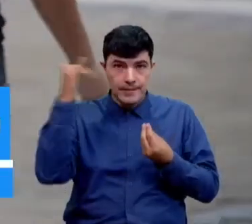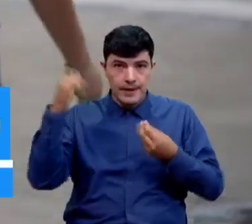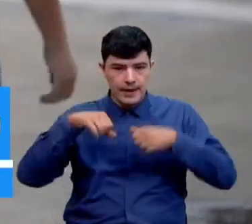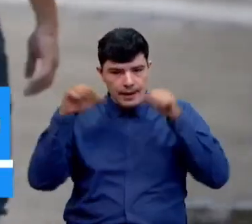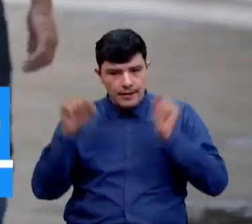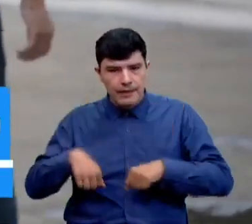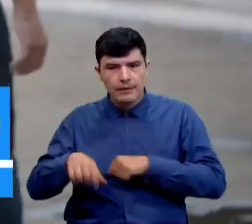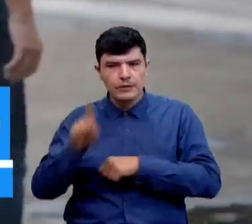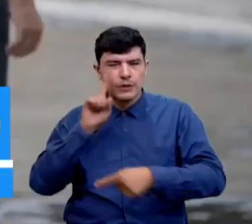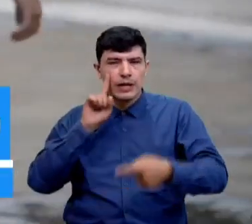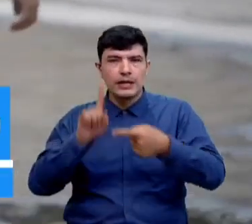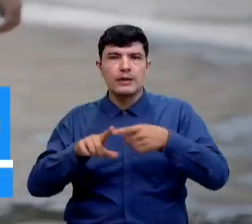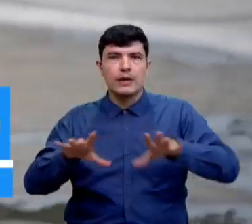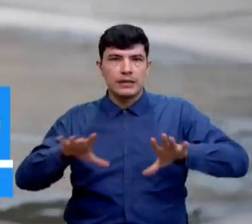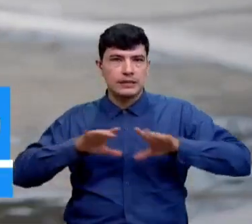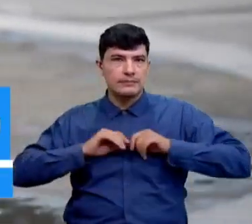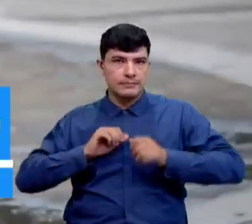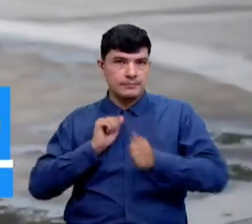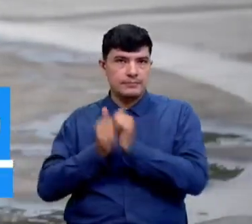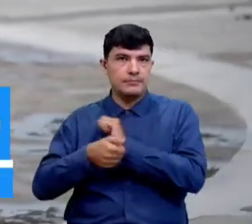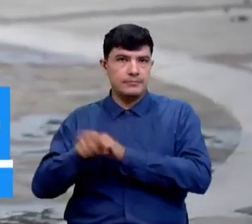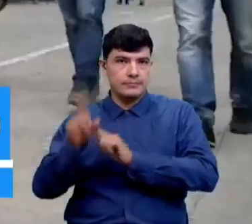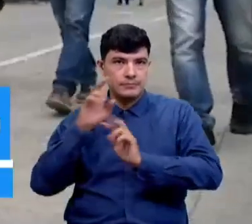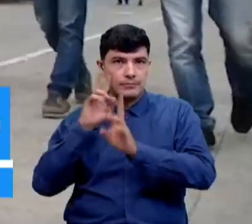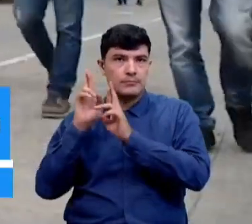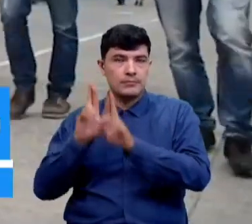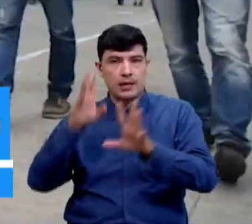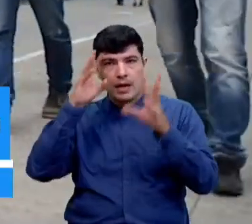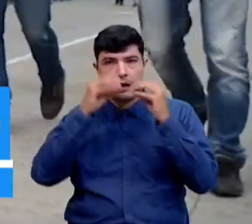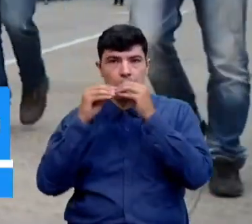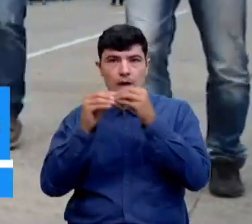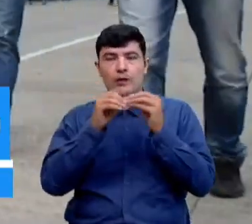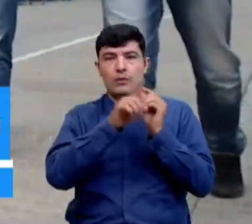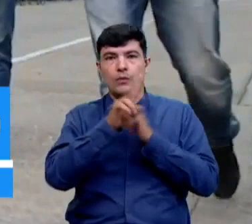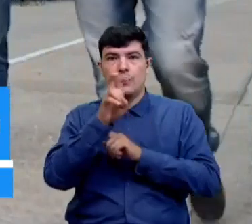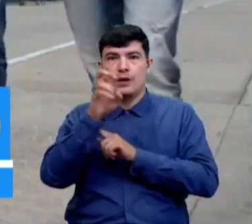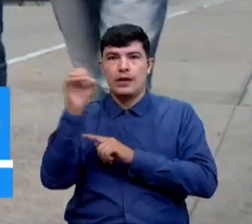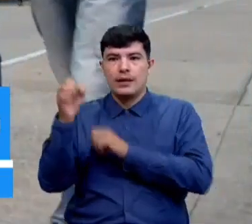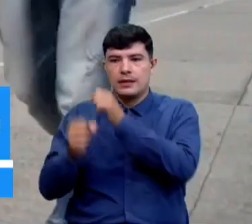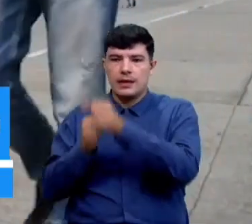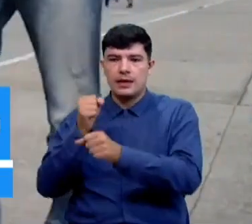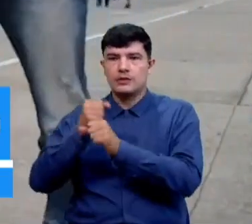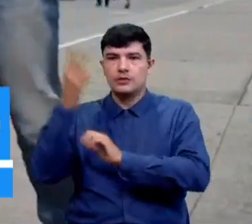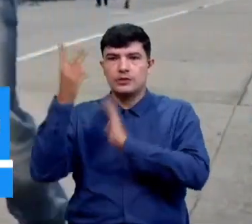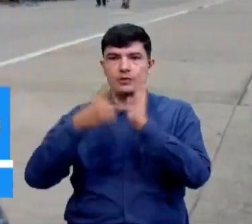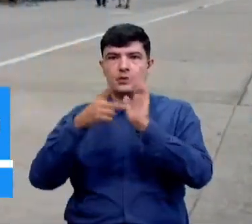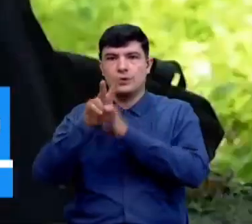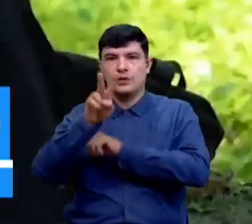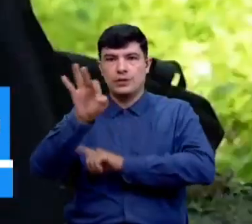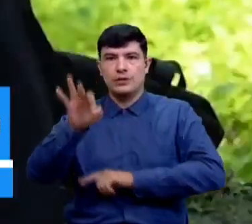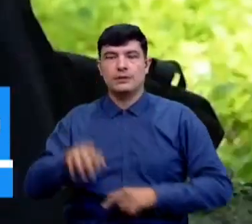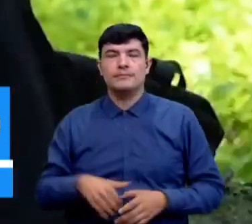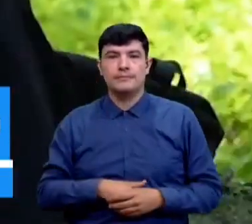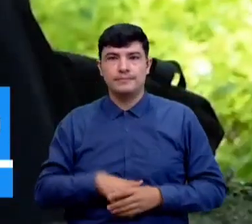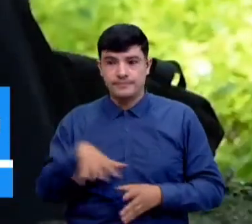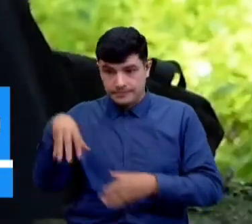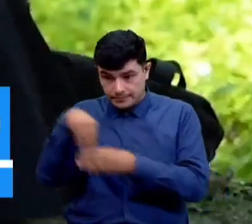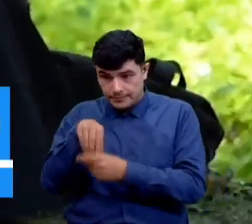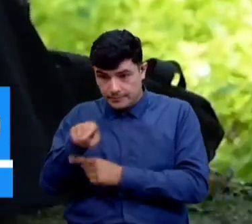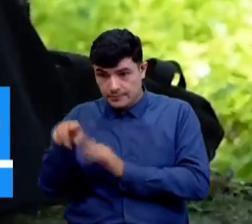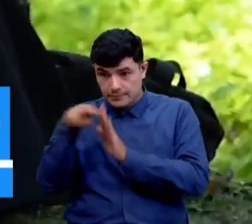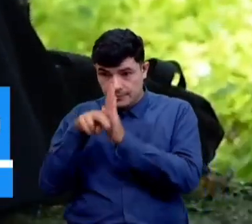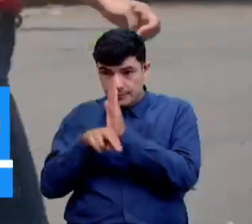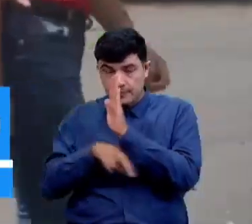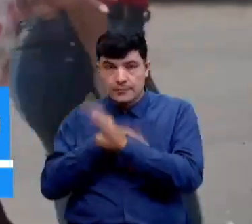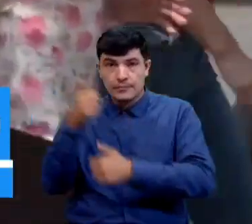el propósito de asignar los cupos que fueron definidos en el Acuerdo 170 de 2023. Dentro de los requisitos está tener